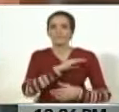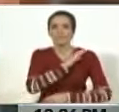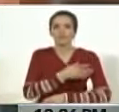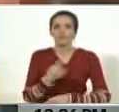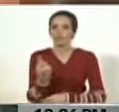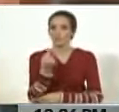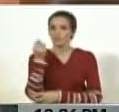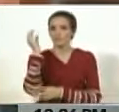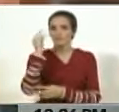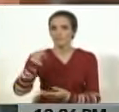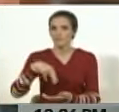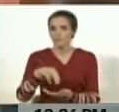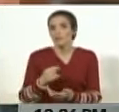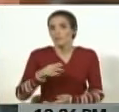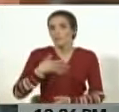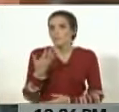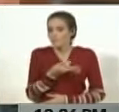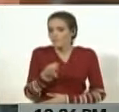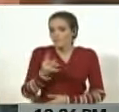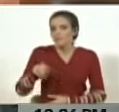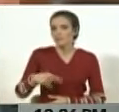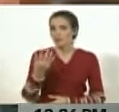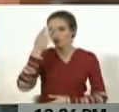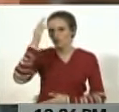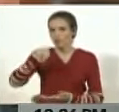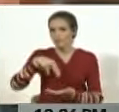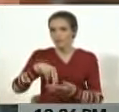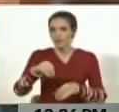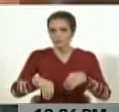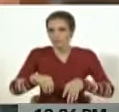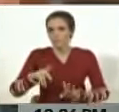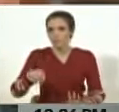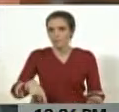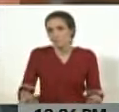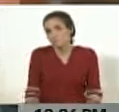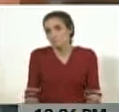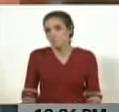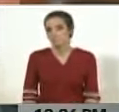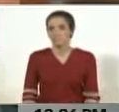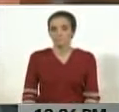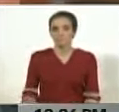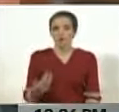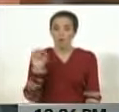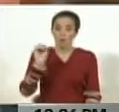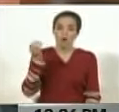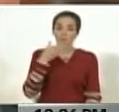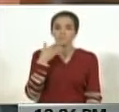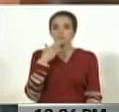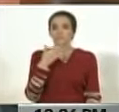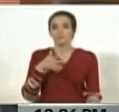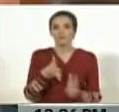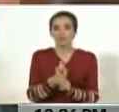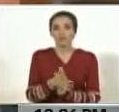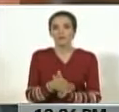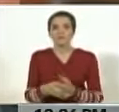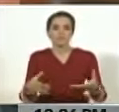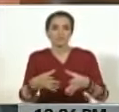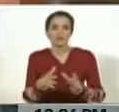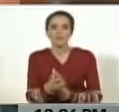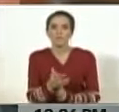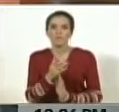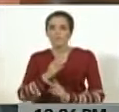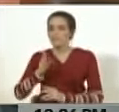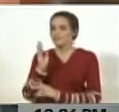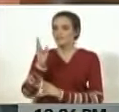Nacional, pudiera perfectamente ser el Consejo Nacional Electoral, el sujeto pasivo de esa sentencia o de